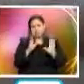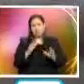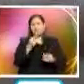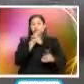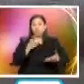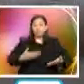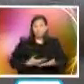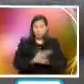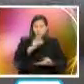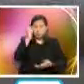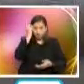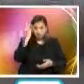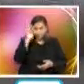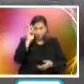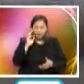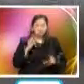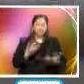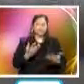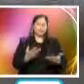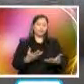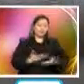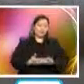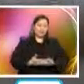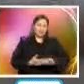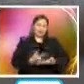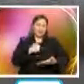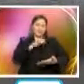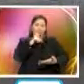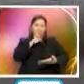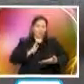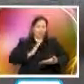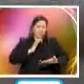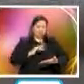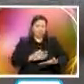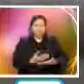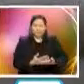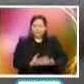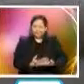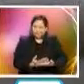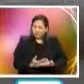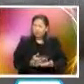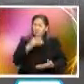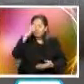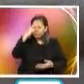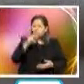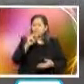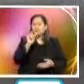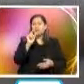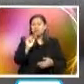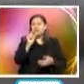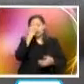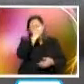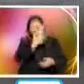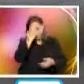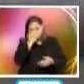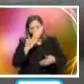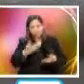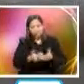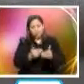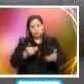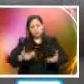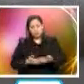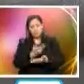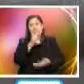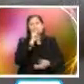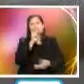un niño con síndrome de Down pues todavía es algo que cae de sorpresa. Claro. En México se hace muy poco el diagnóstico prenatal, por lo tanto los